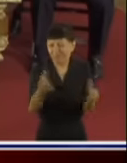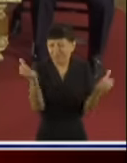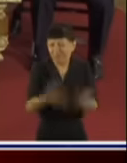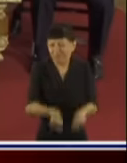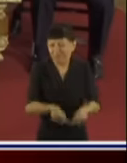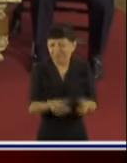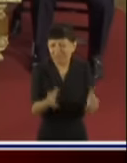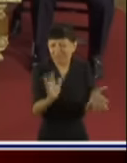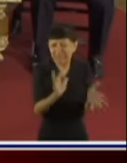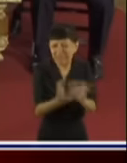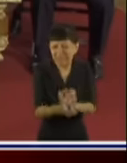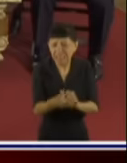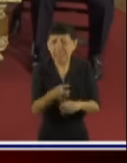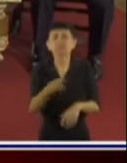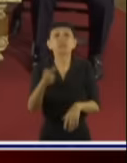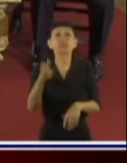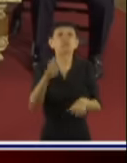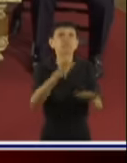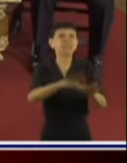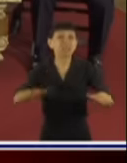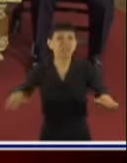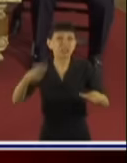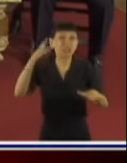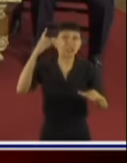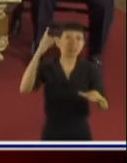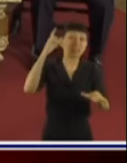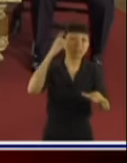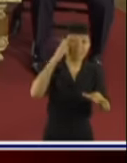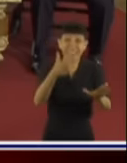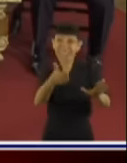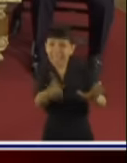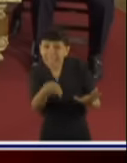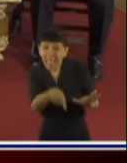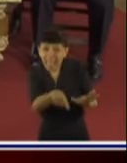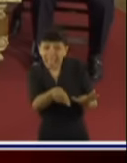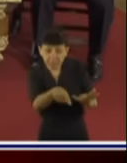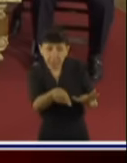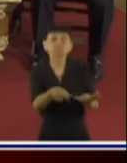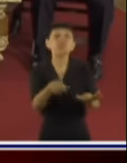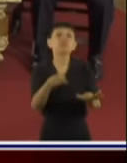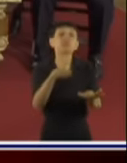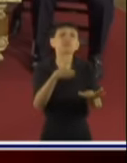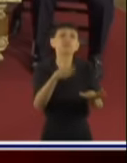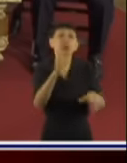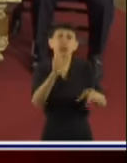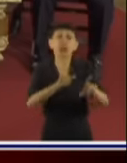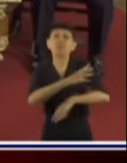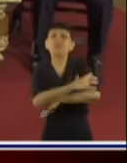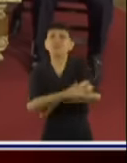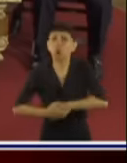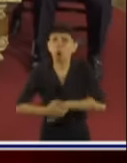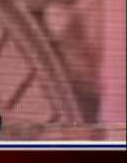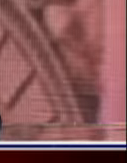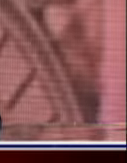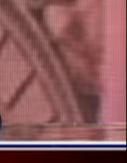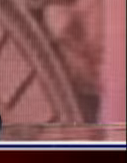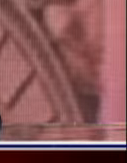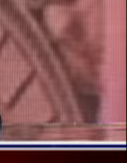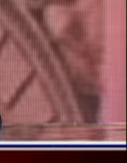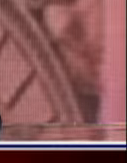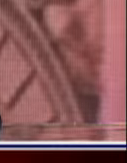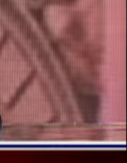viene podatando fácil los últimos 20 años. ¿Y no está abriendo de antemano un frente de